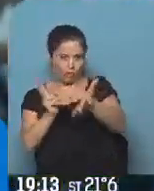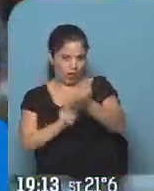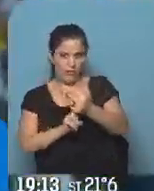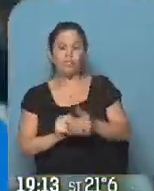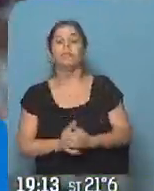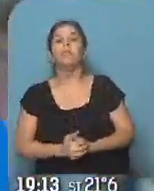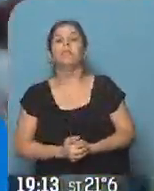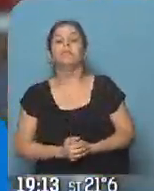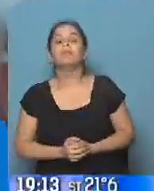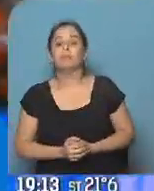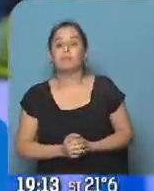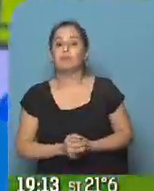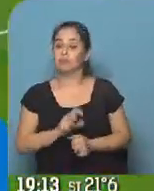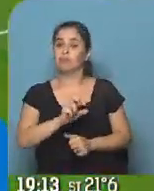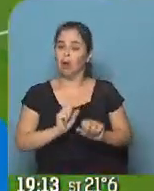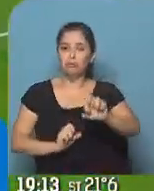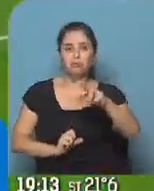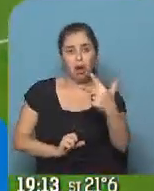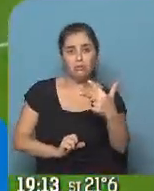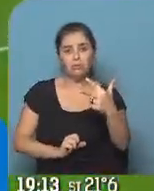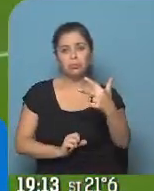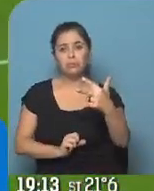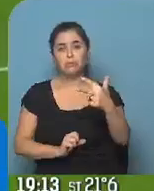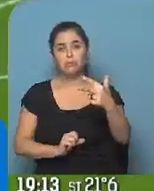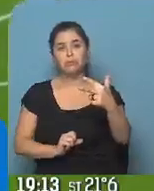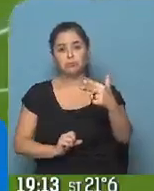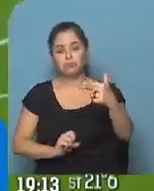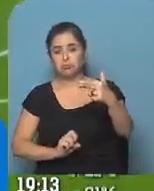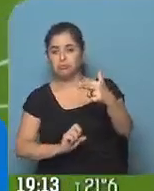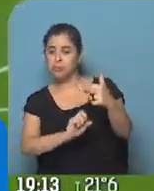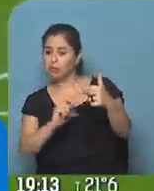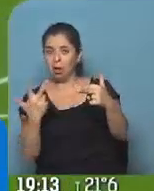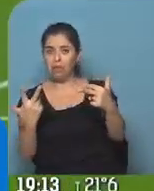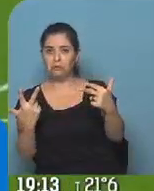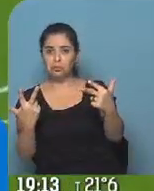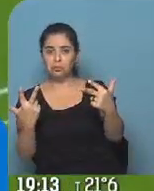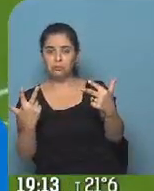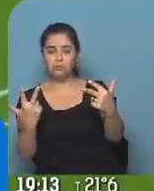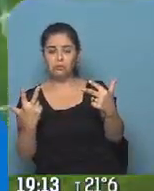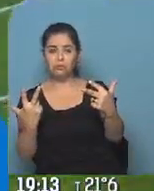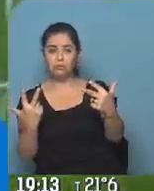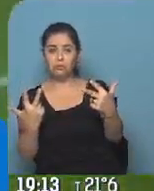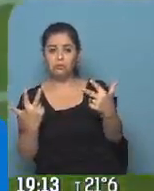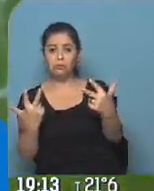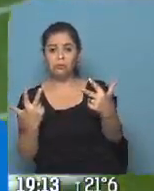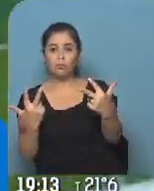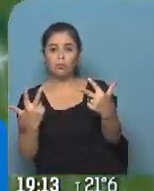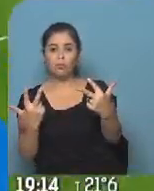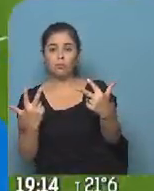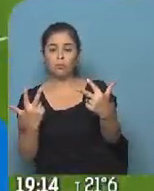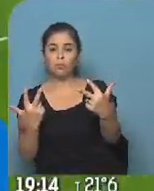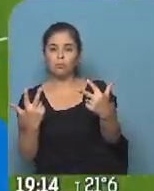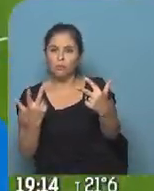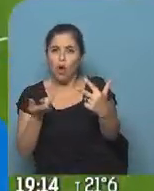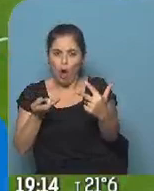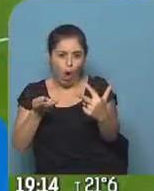arco. Prato el tercero. El cuarto de Abdul Raham, otra vez muy cerca